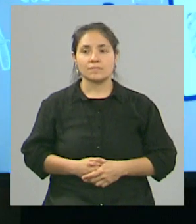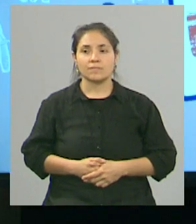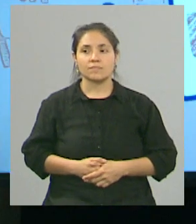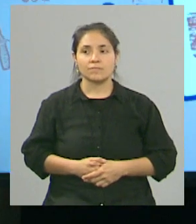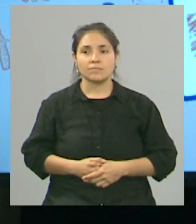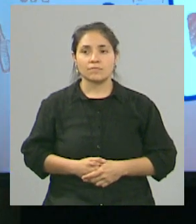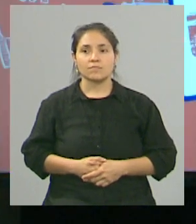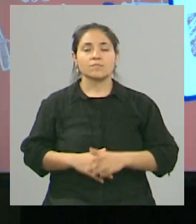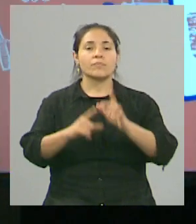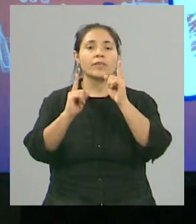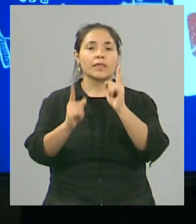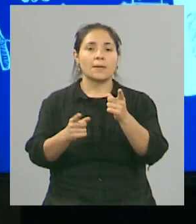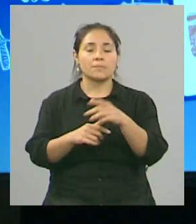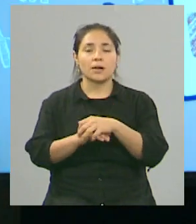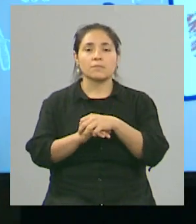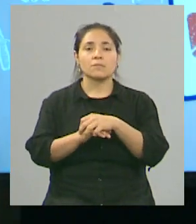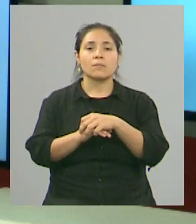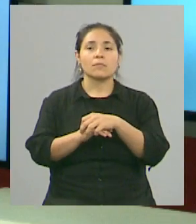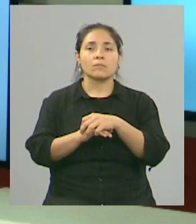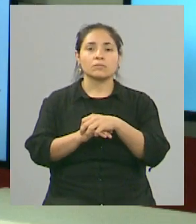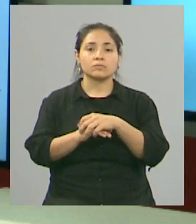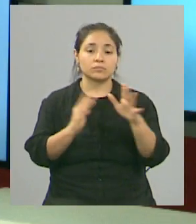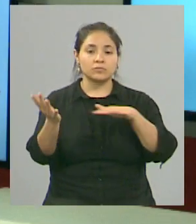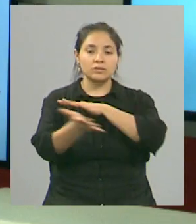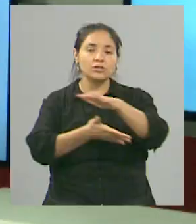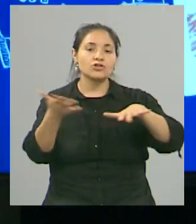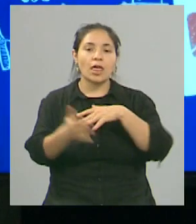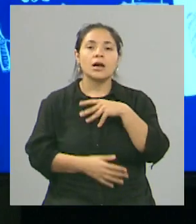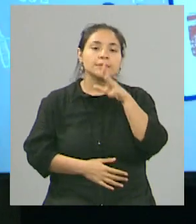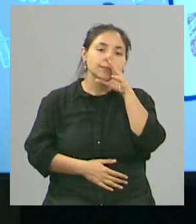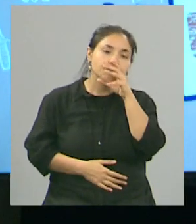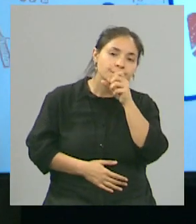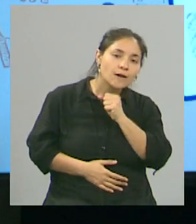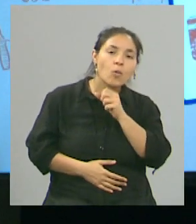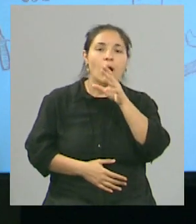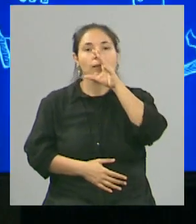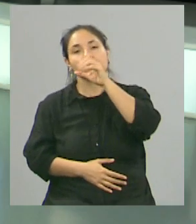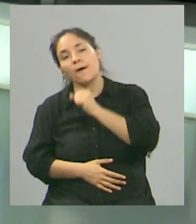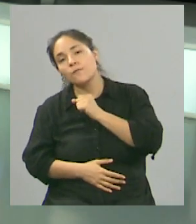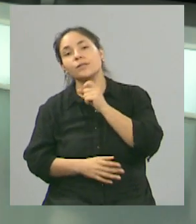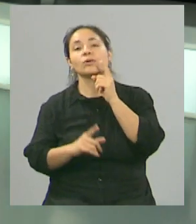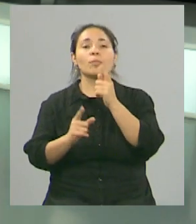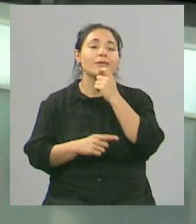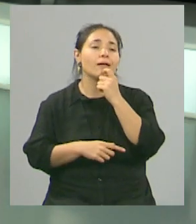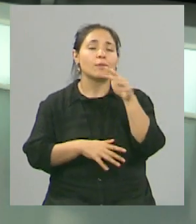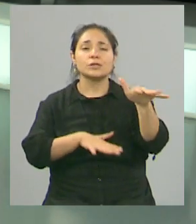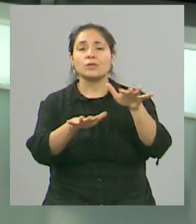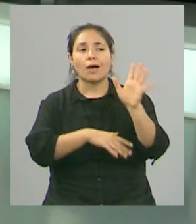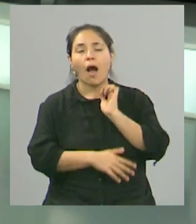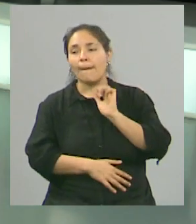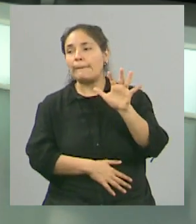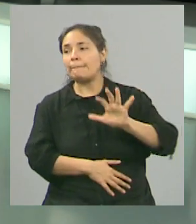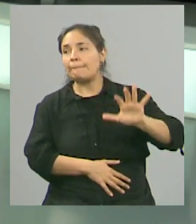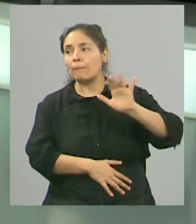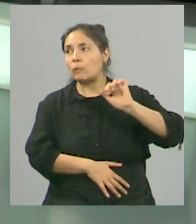Y una sociedad que a veces es tolerante y a veces también hace la vista gorda sobre